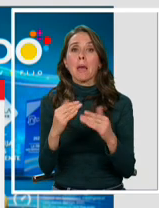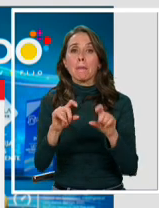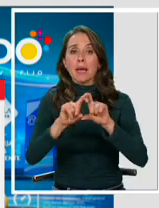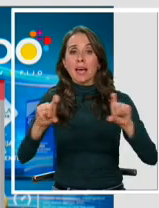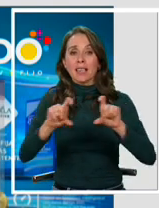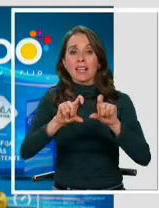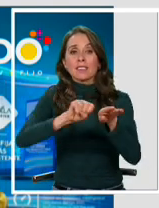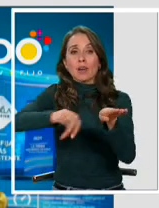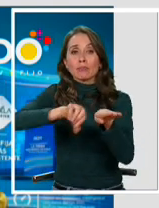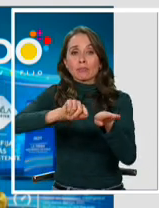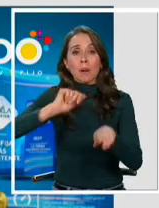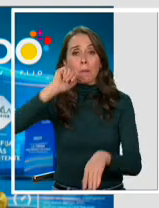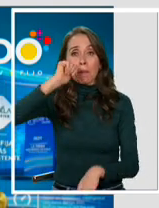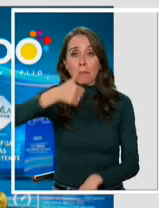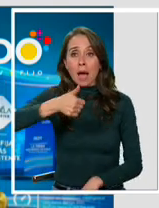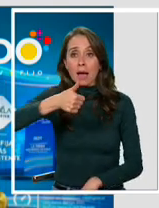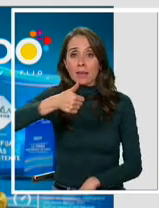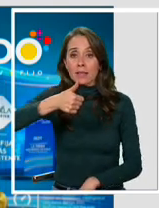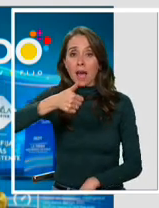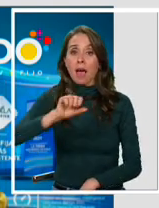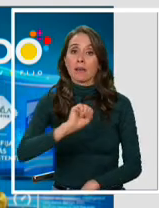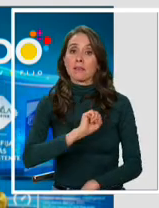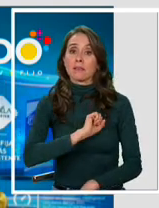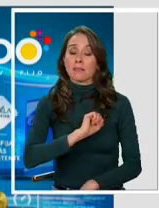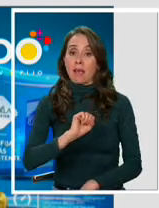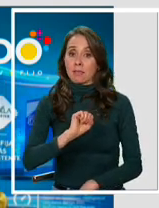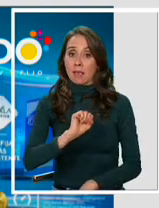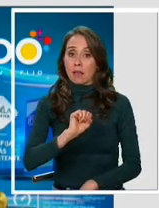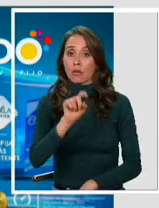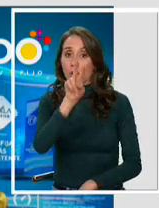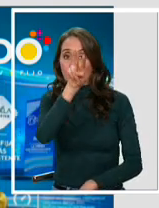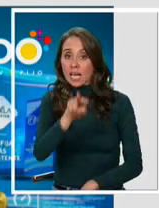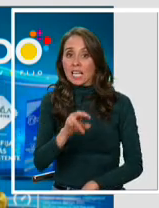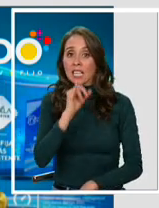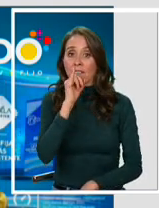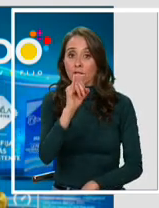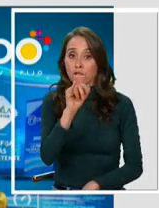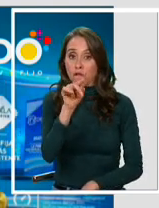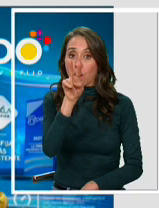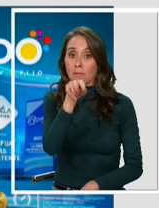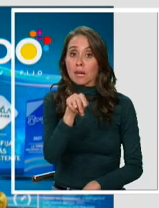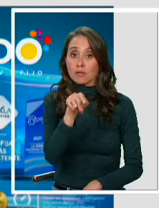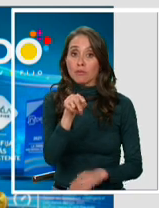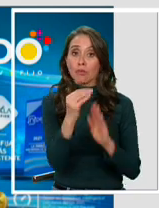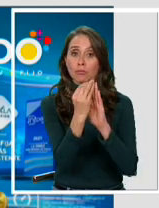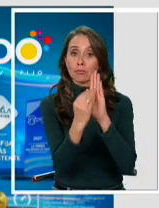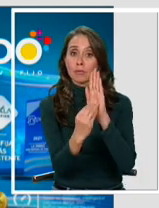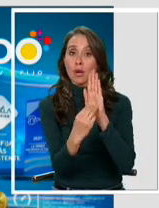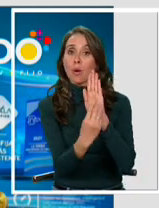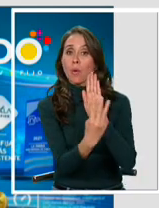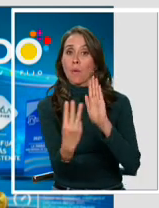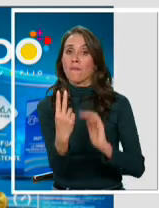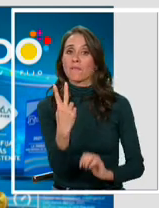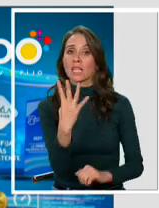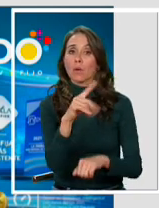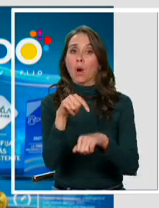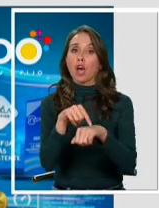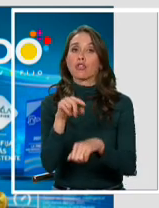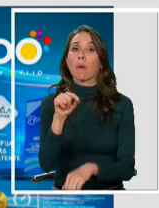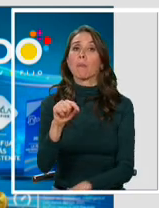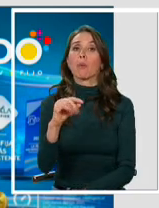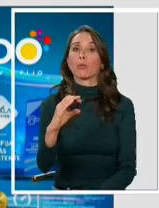ambiental para mañana en Santiago tiene todo el detalle de estas informaciones en nuestro portal 24